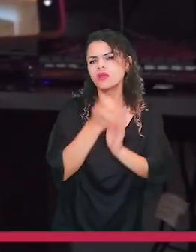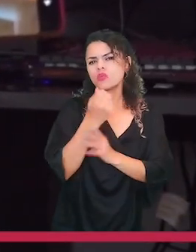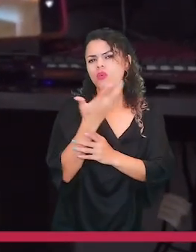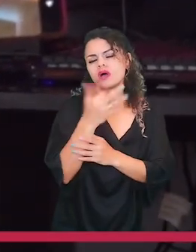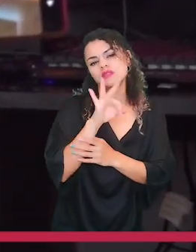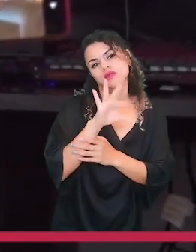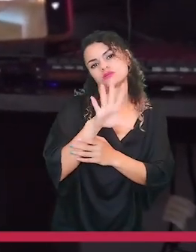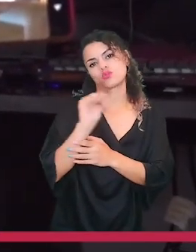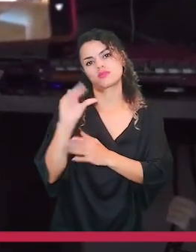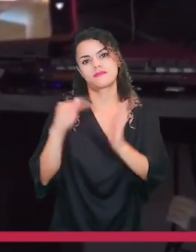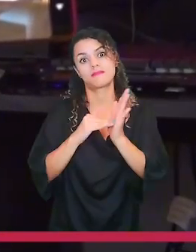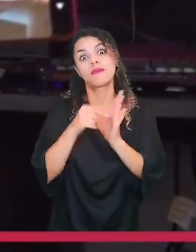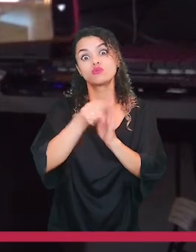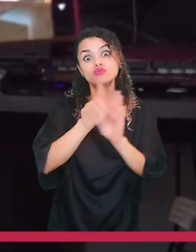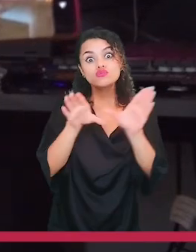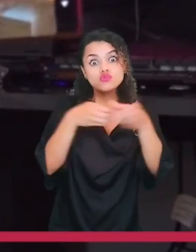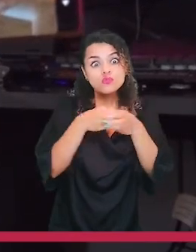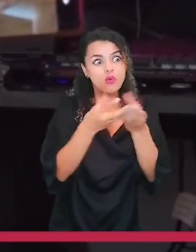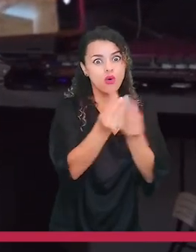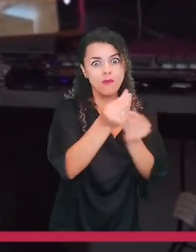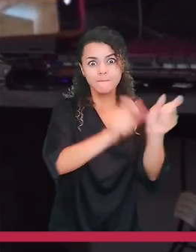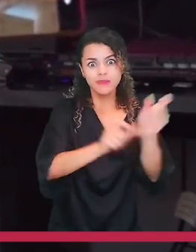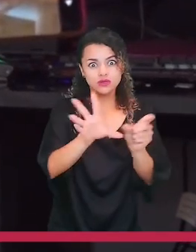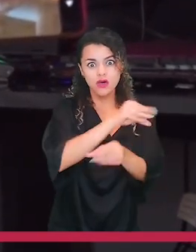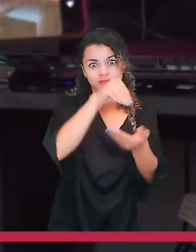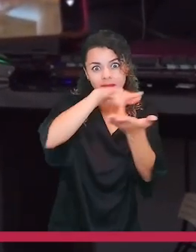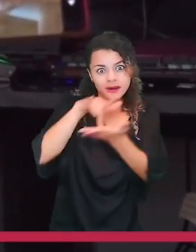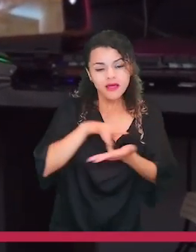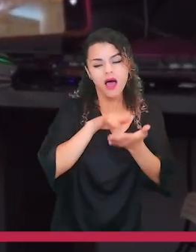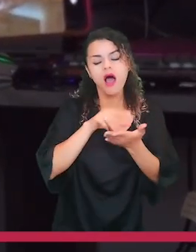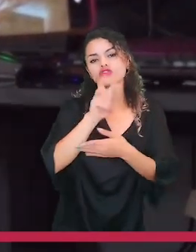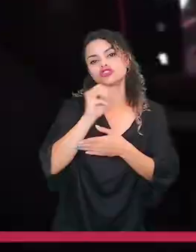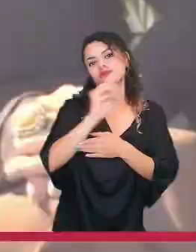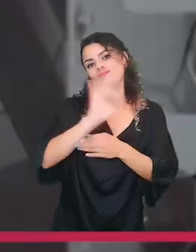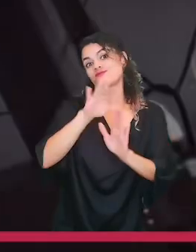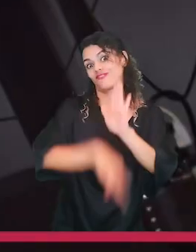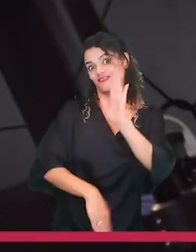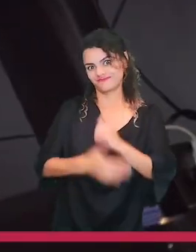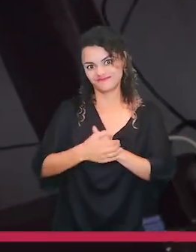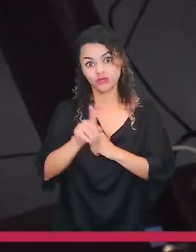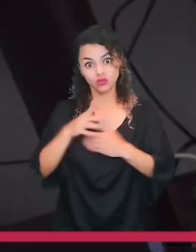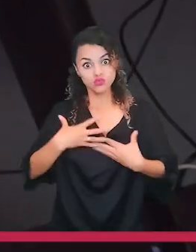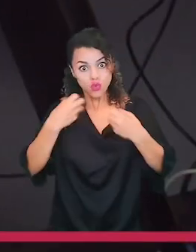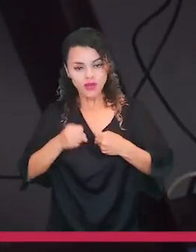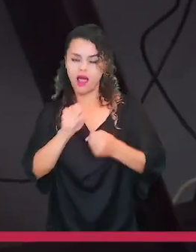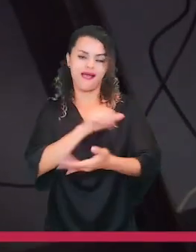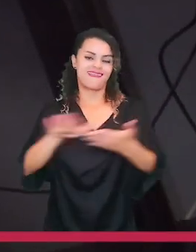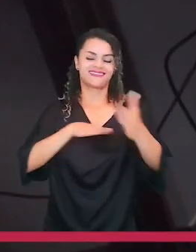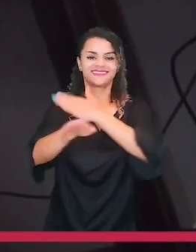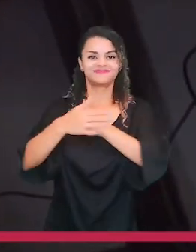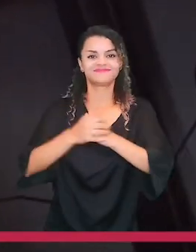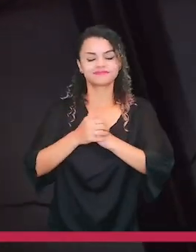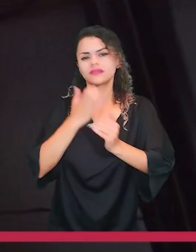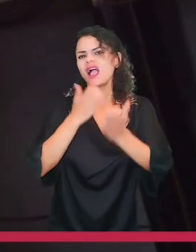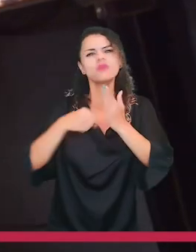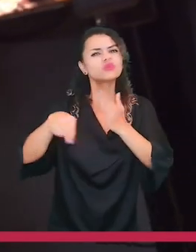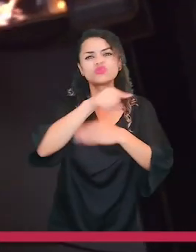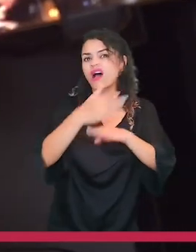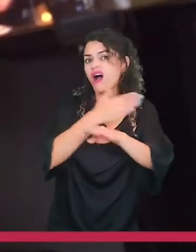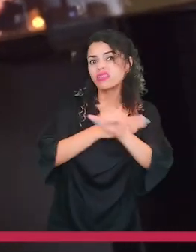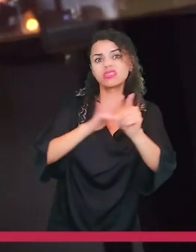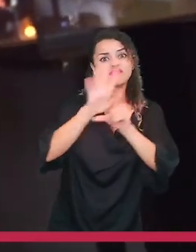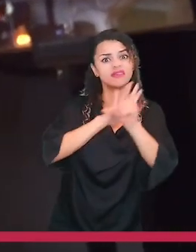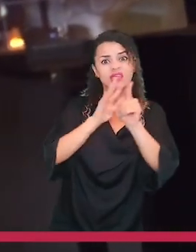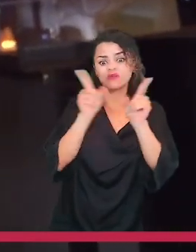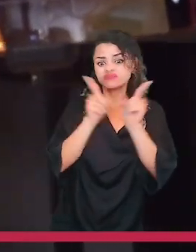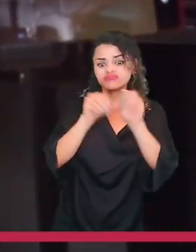tener el 80%, todo tu combo, todo tu equipo. Dueño de corto, gratis. Y si no haces parte de nuestra comunidad porque no hiciste corto,